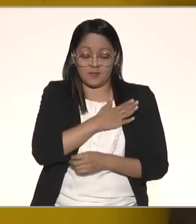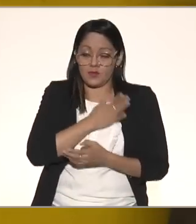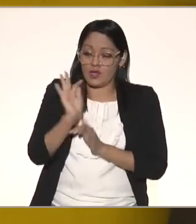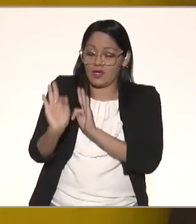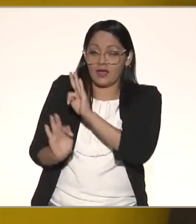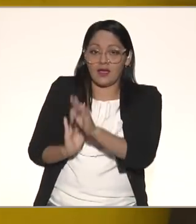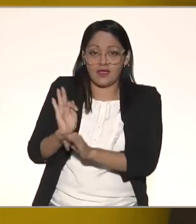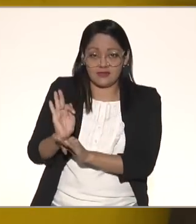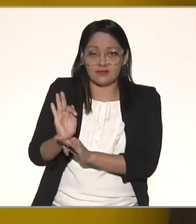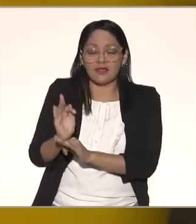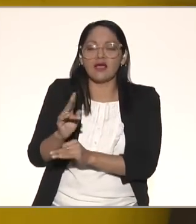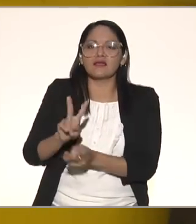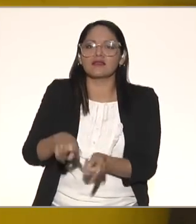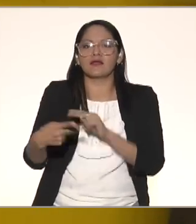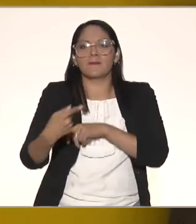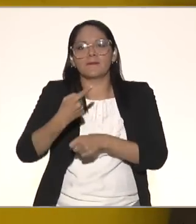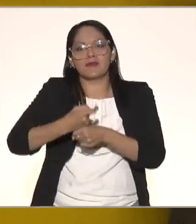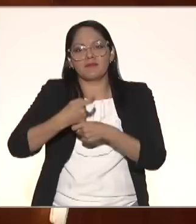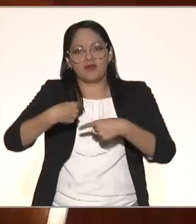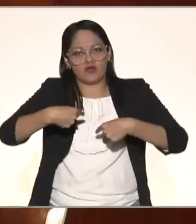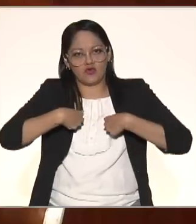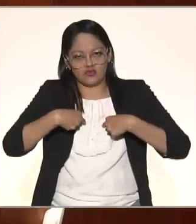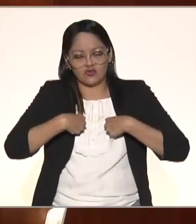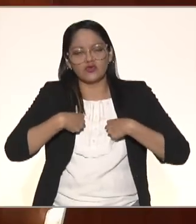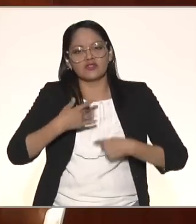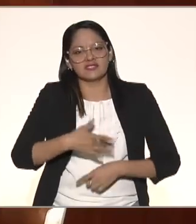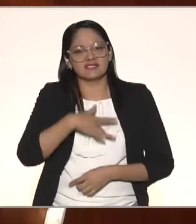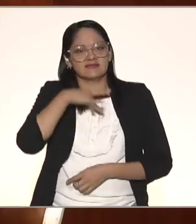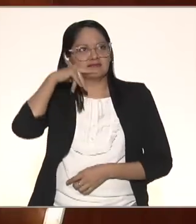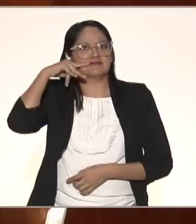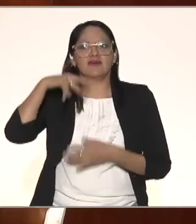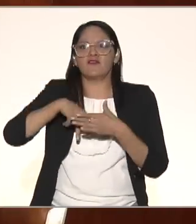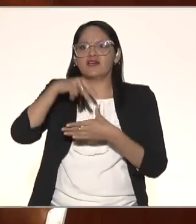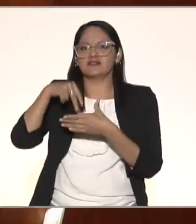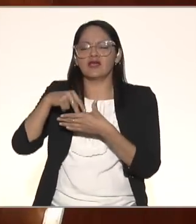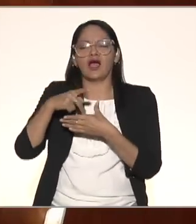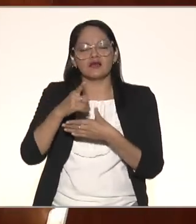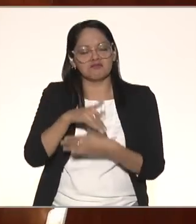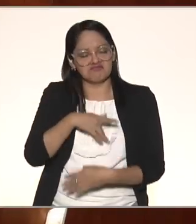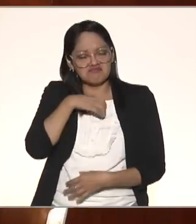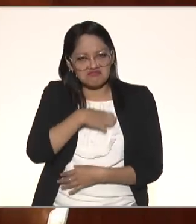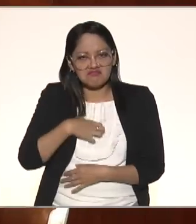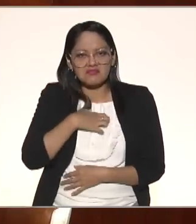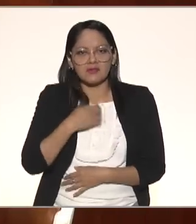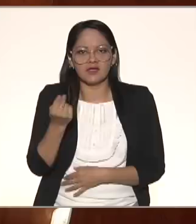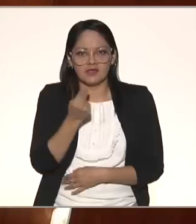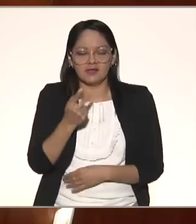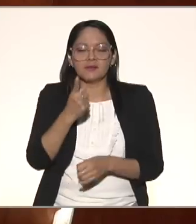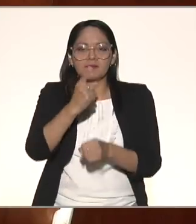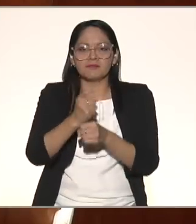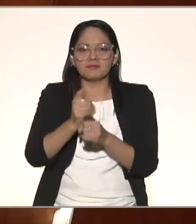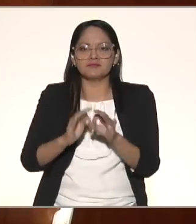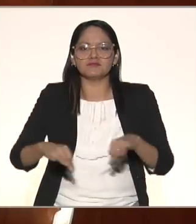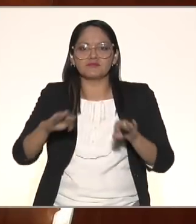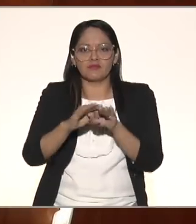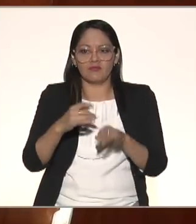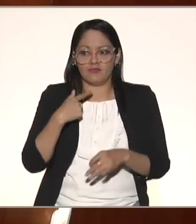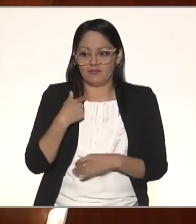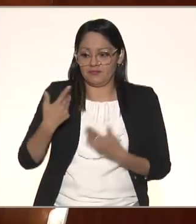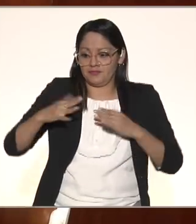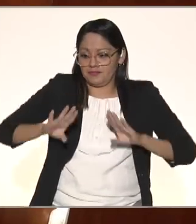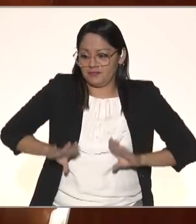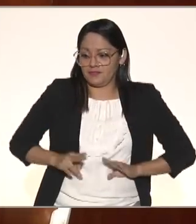resolvernos primero. Vuelvo con este aforismo de hace rato. La plenitud del individuo es el sustento de la pareja.